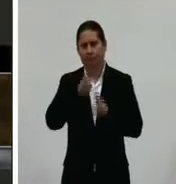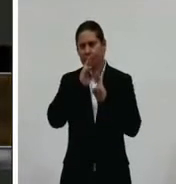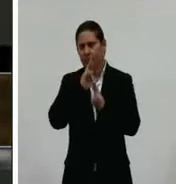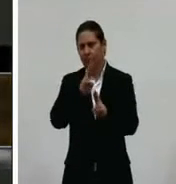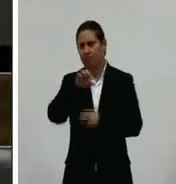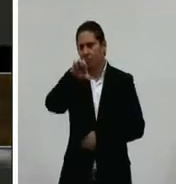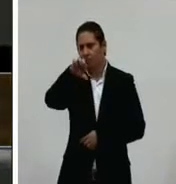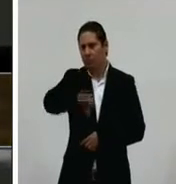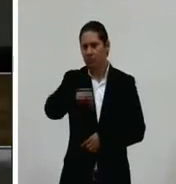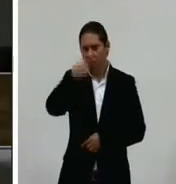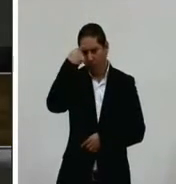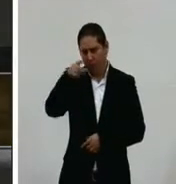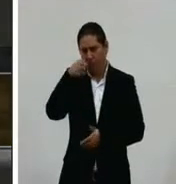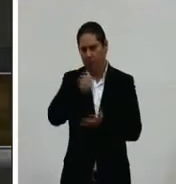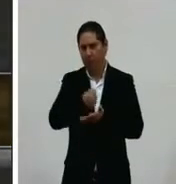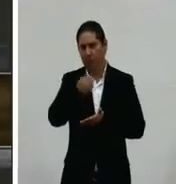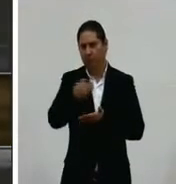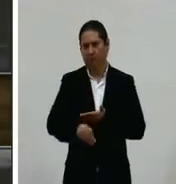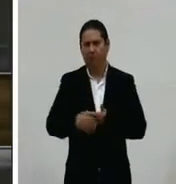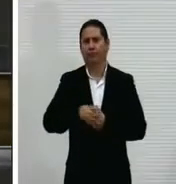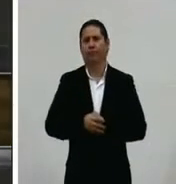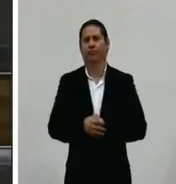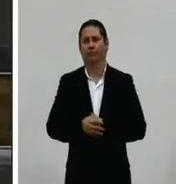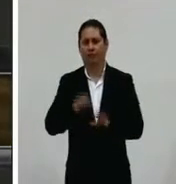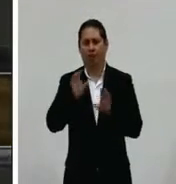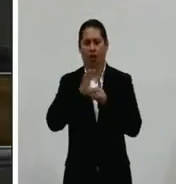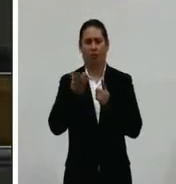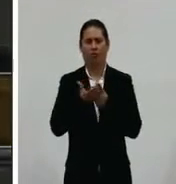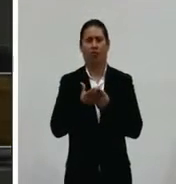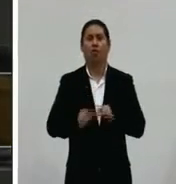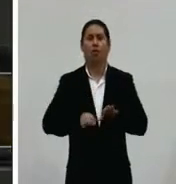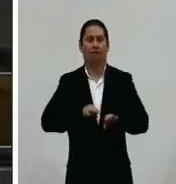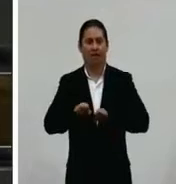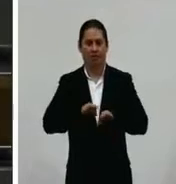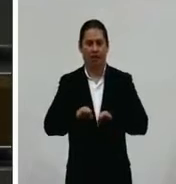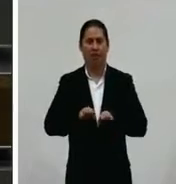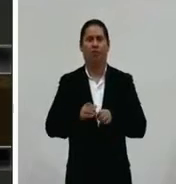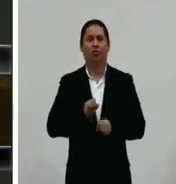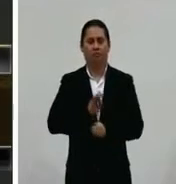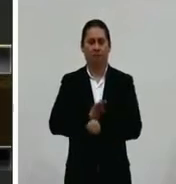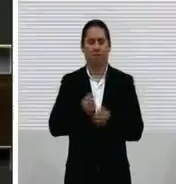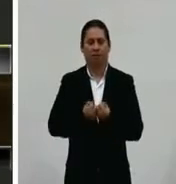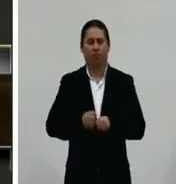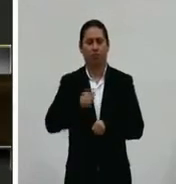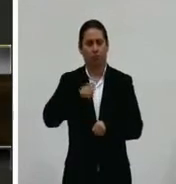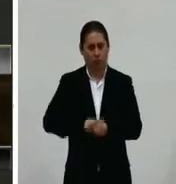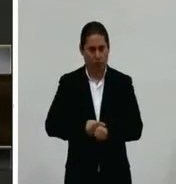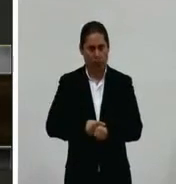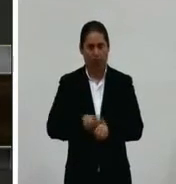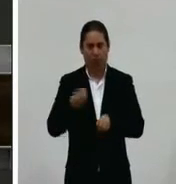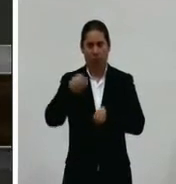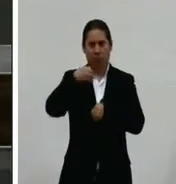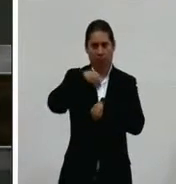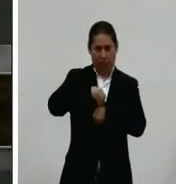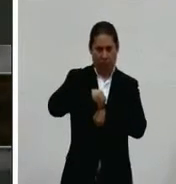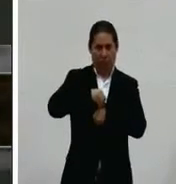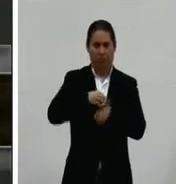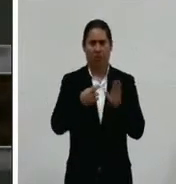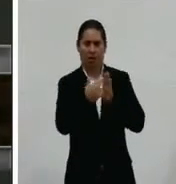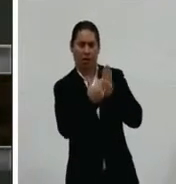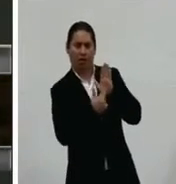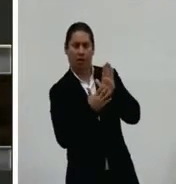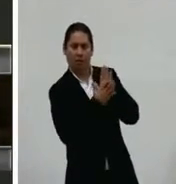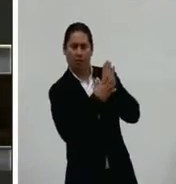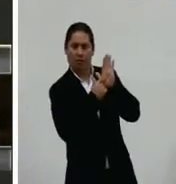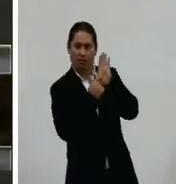presenta hoy para su aprobación a través de la Comisión de Trabajo y Previsión Social, es establecer dentro del marco